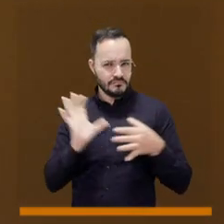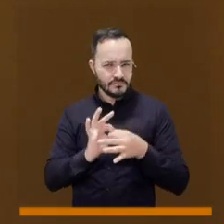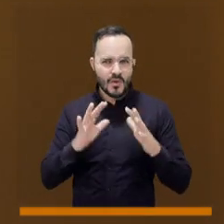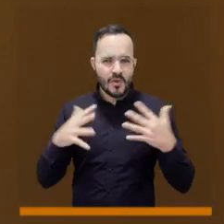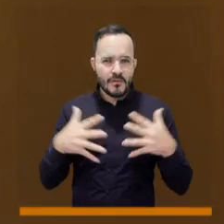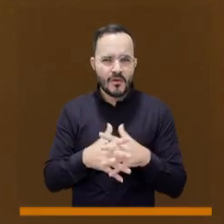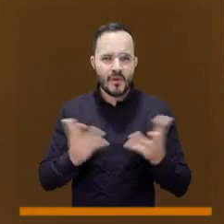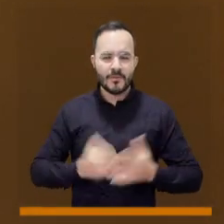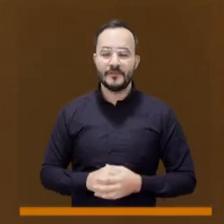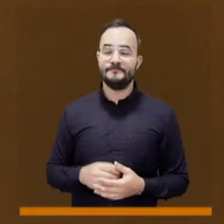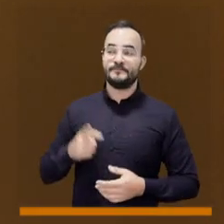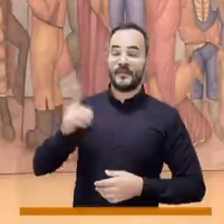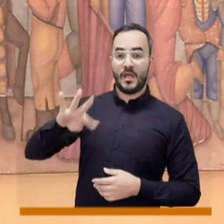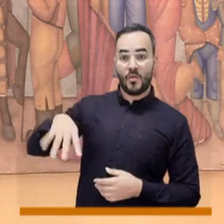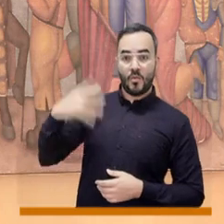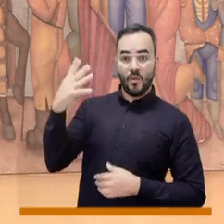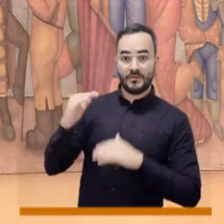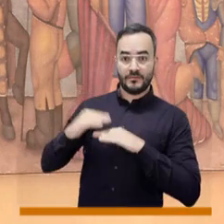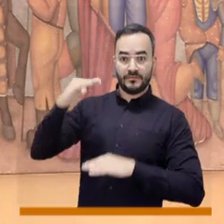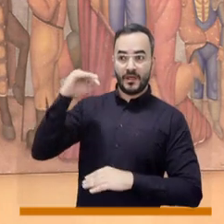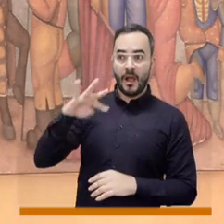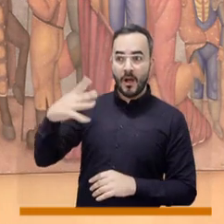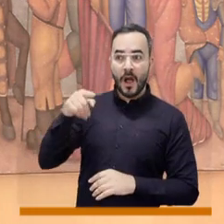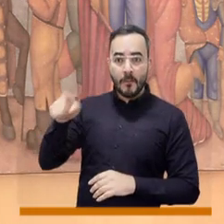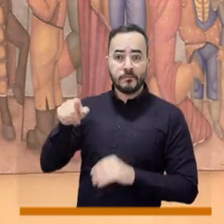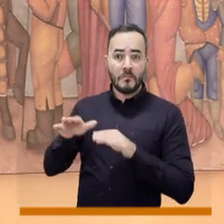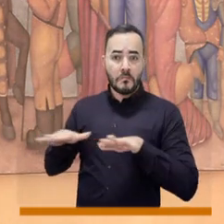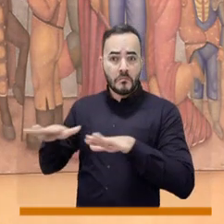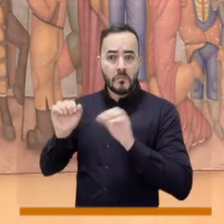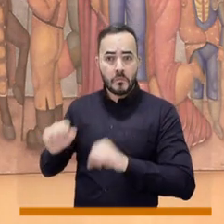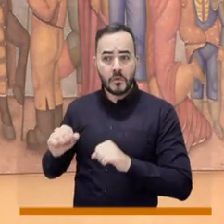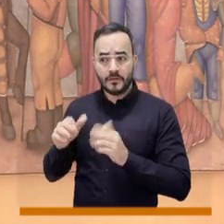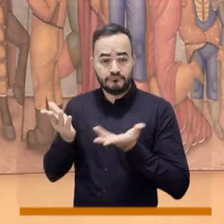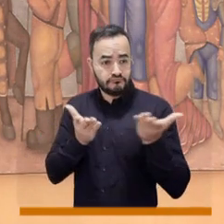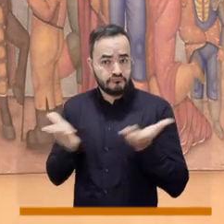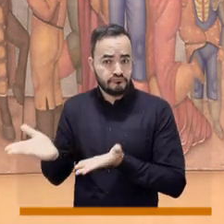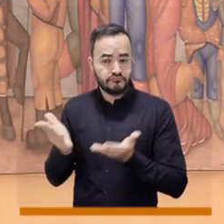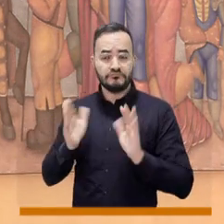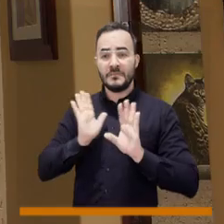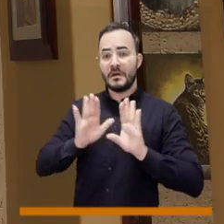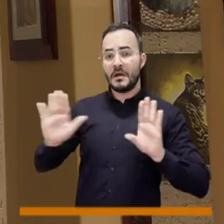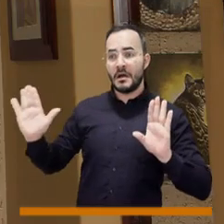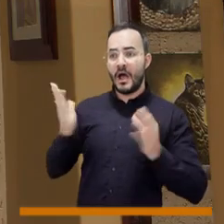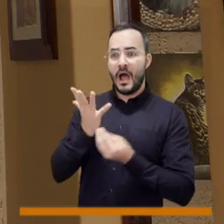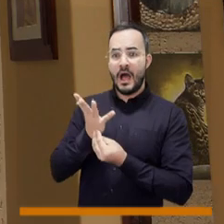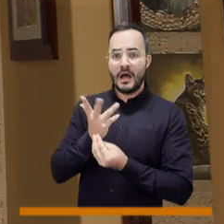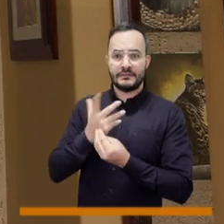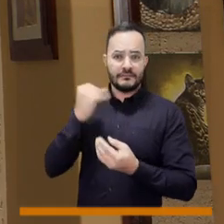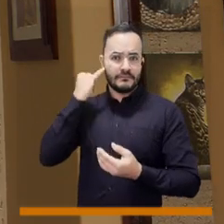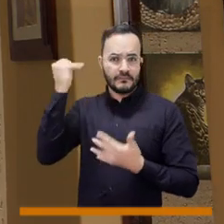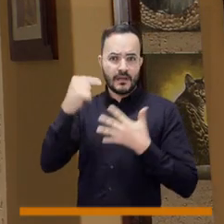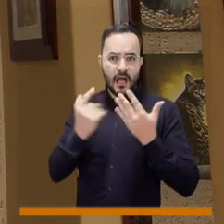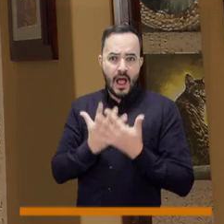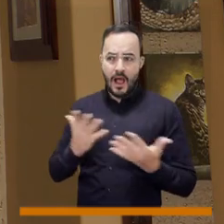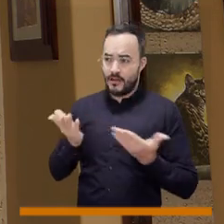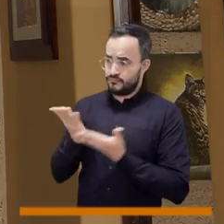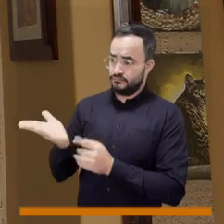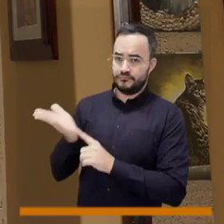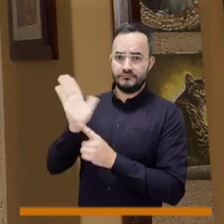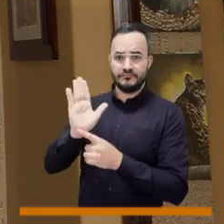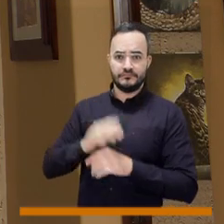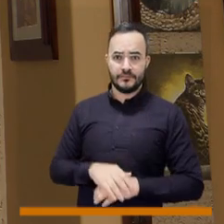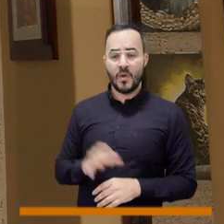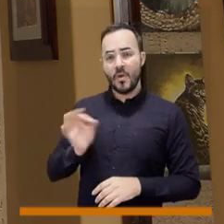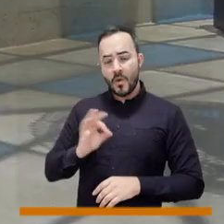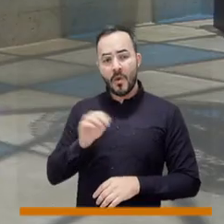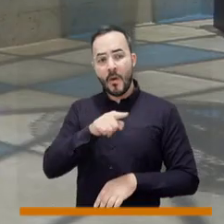proyecto? Nosotros tenemos unas salas en el cuarto piso donde damos espacios a artistas que tienen una obra, que tienen un trabajo. También